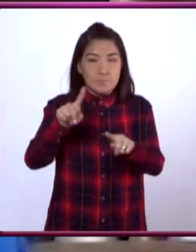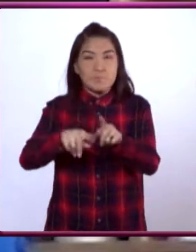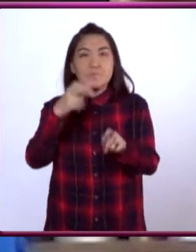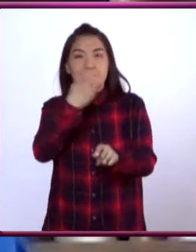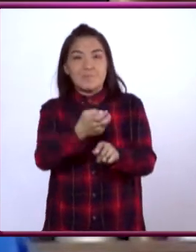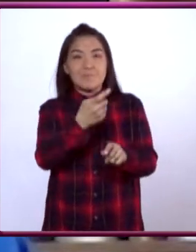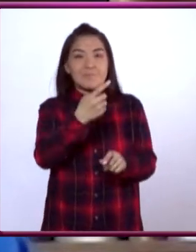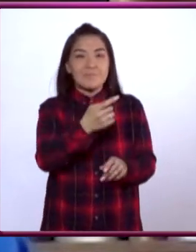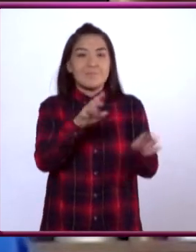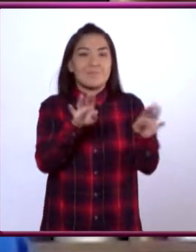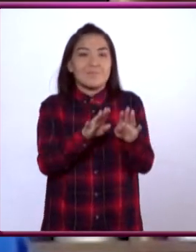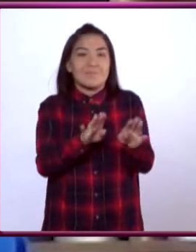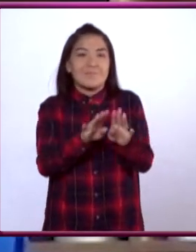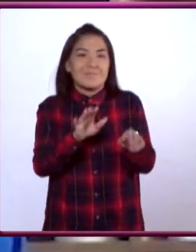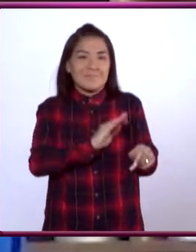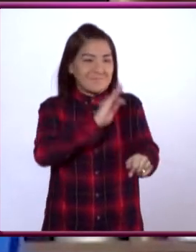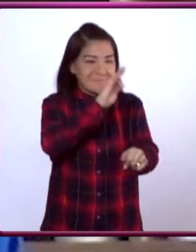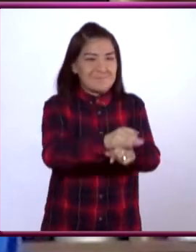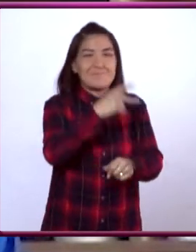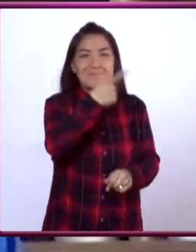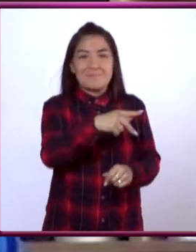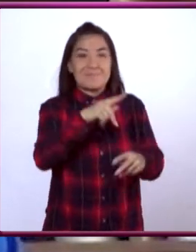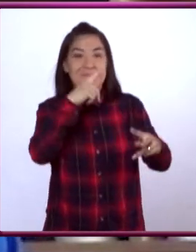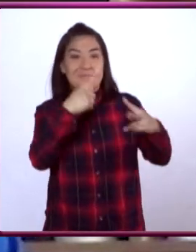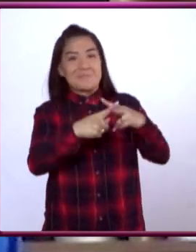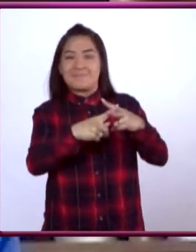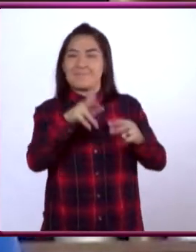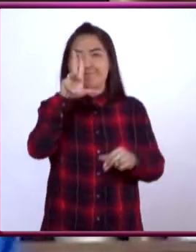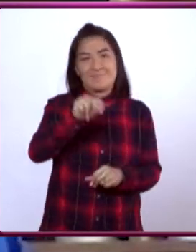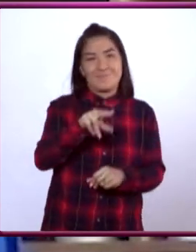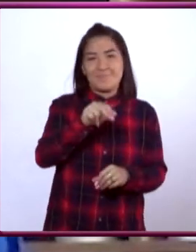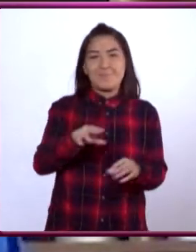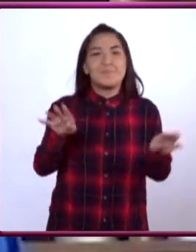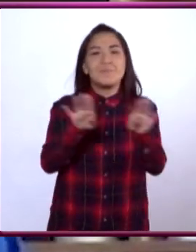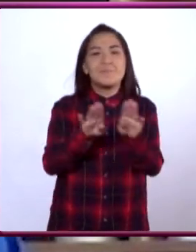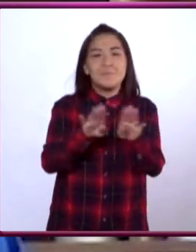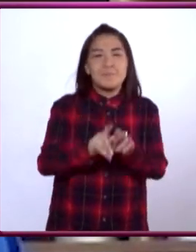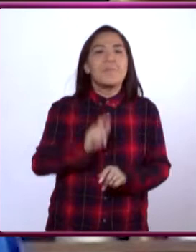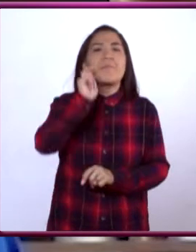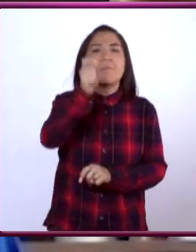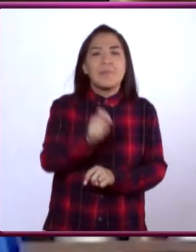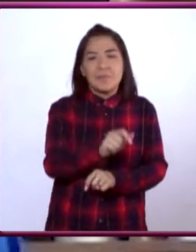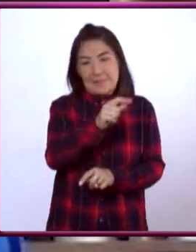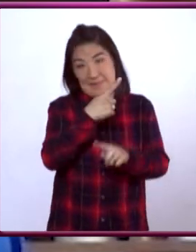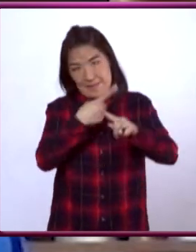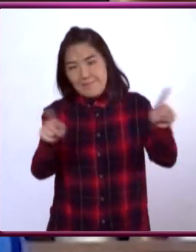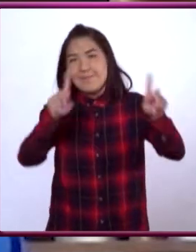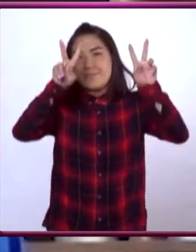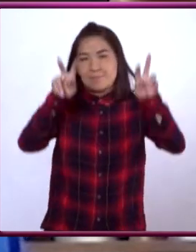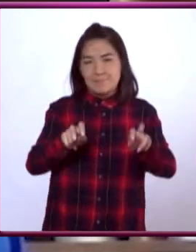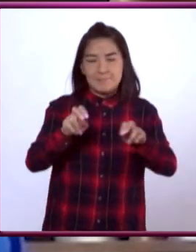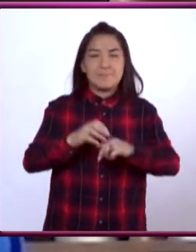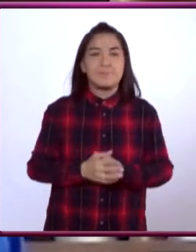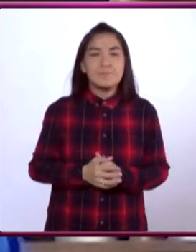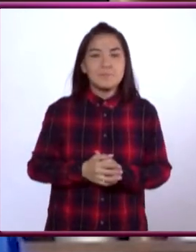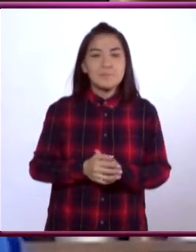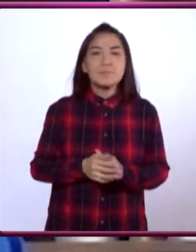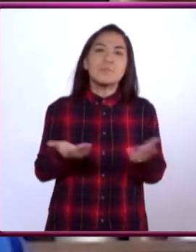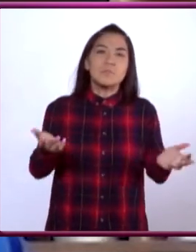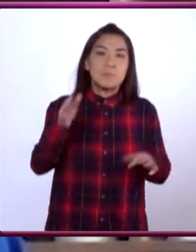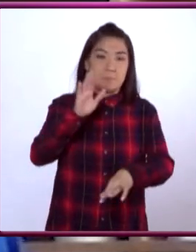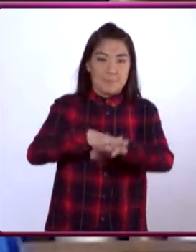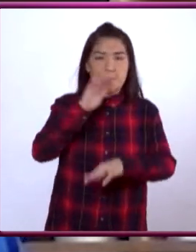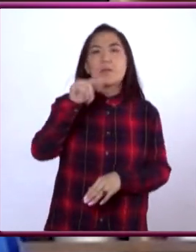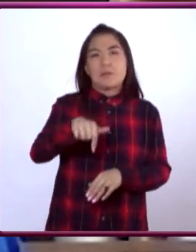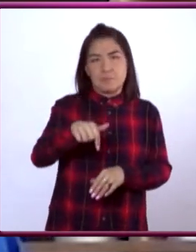matemáticos es un poquito darle demasiado crédito a la matemática. Evidentemente, la matemática es en sí nuestra herramienta, pero